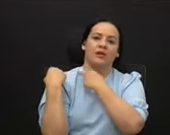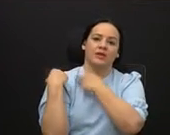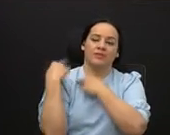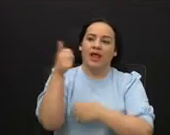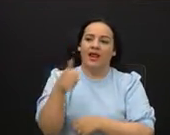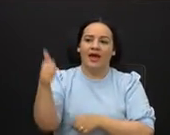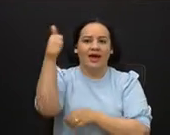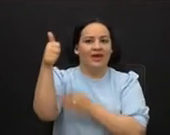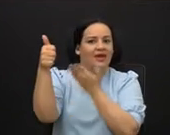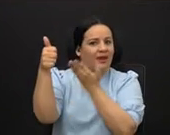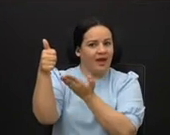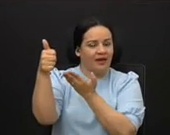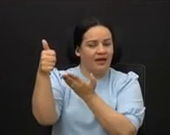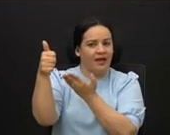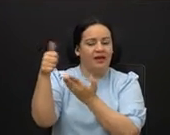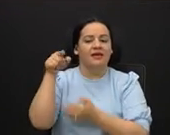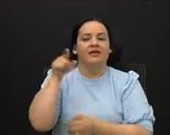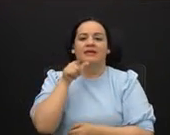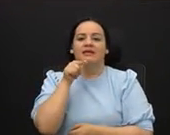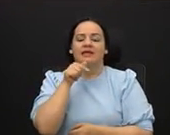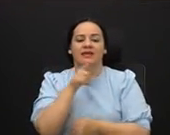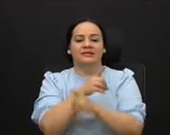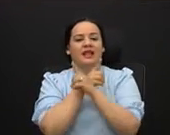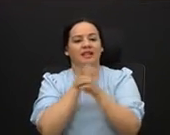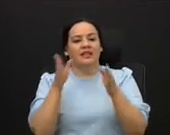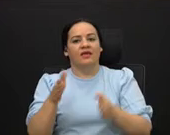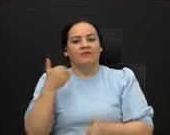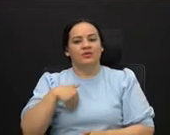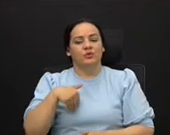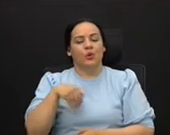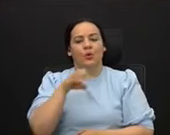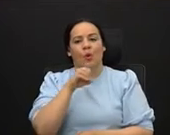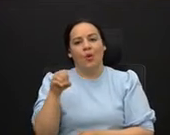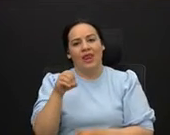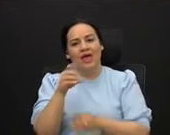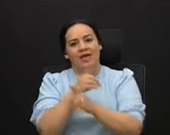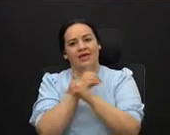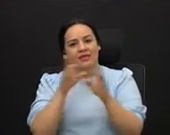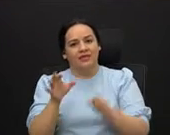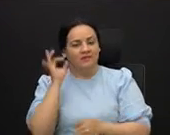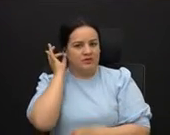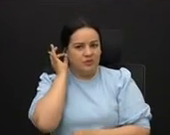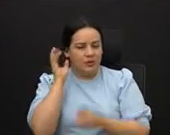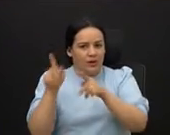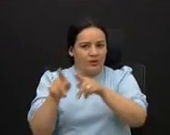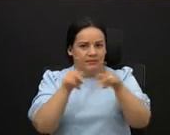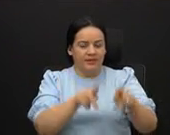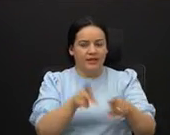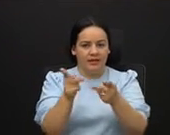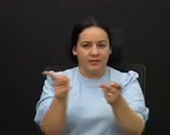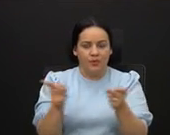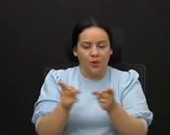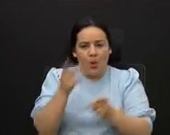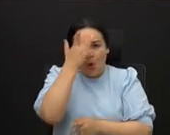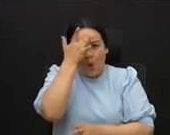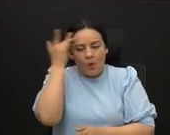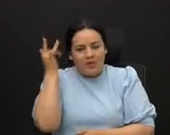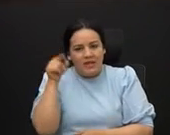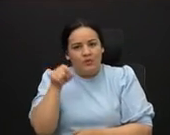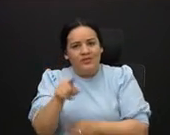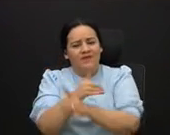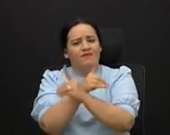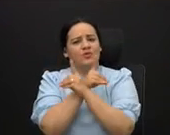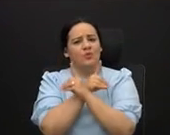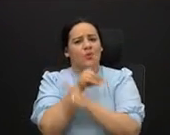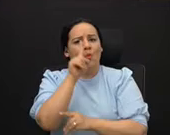la jerarca, a quien es el defensor o la defensora de los habitantes en el puesto, olvidándose de que la Defensoría es